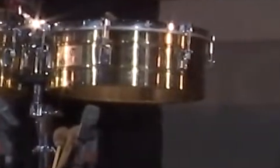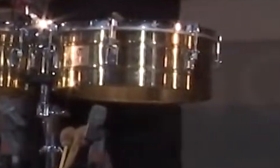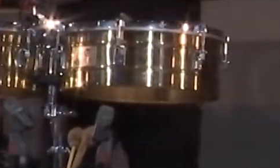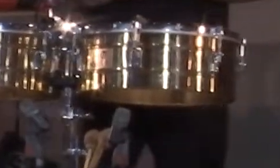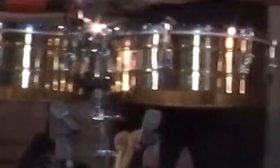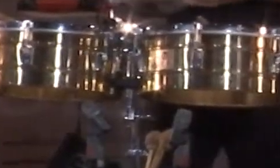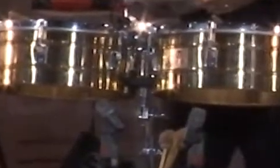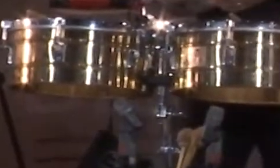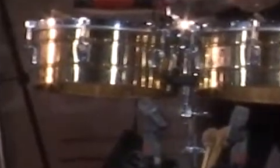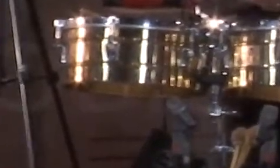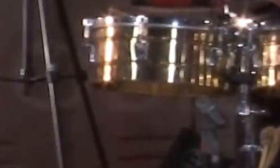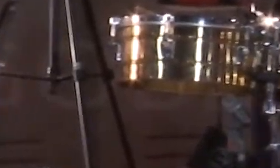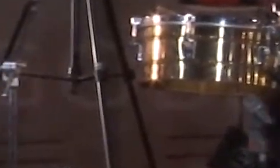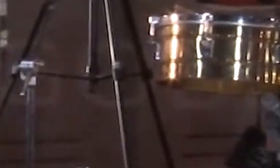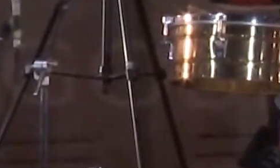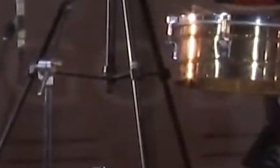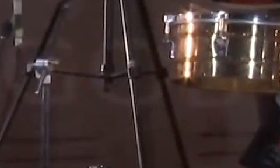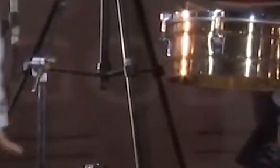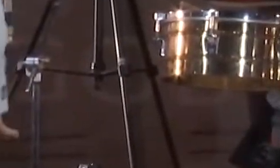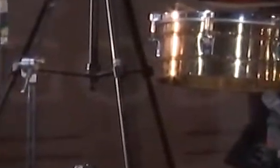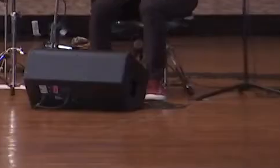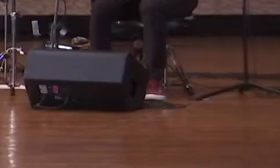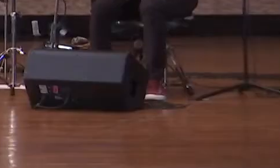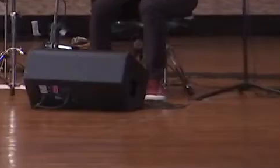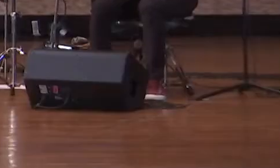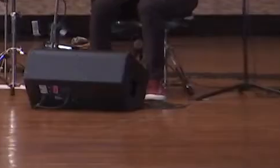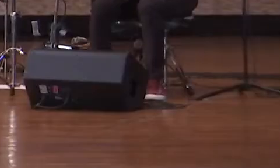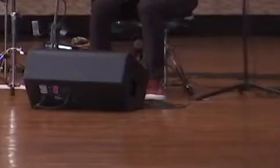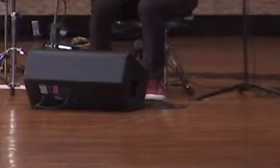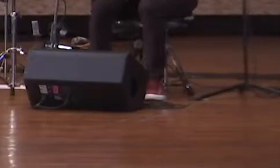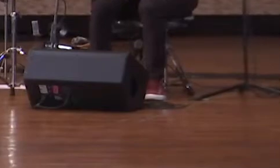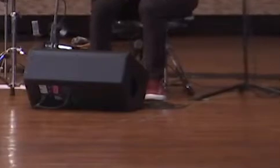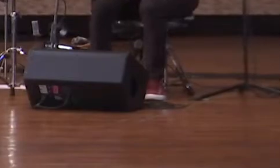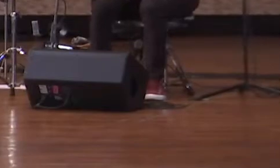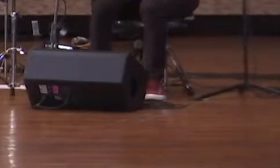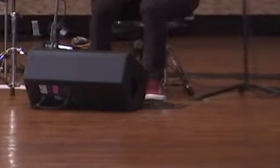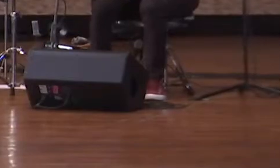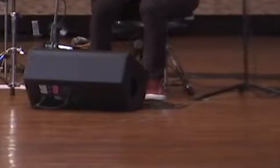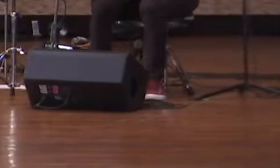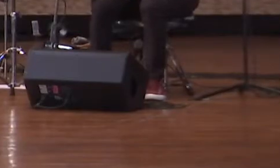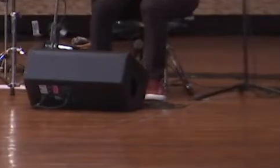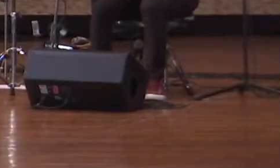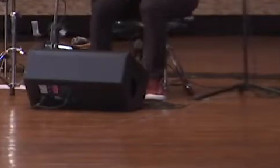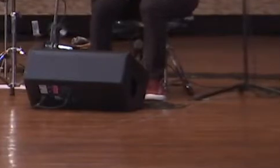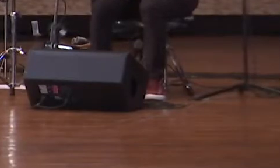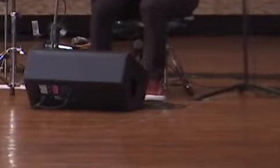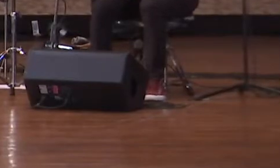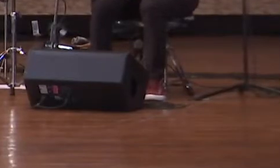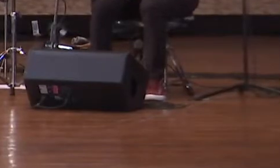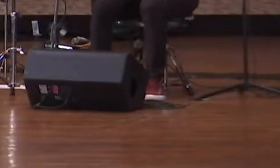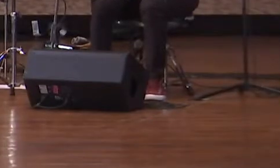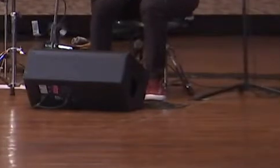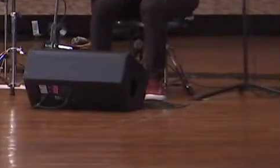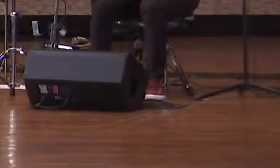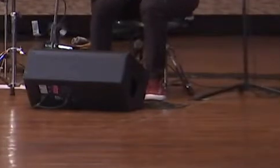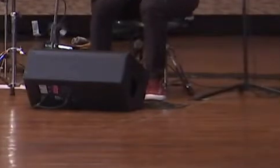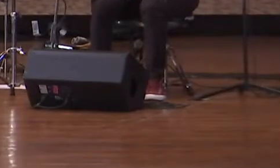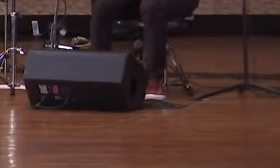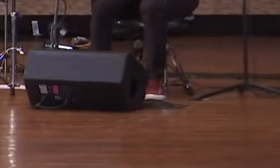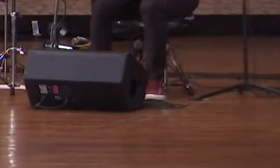producción Más que una promesa. Oye, pero ven acá, hemos cantado muchos temas, pero